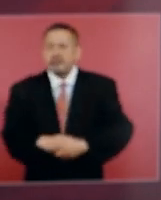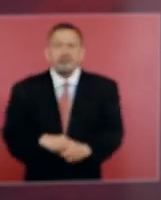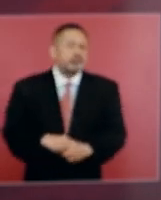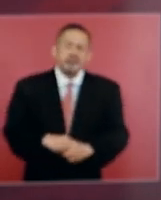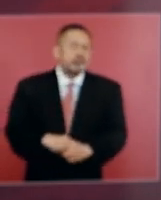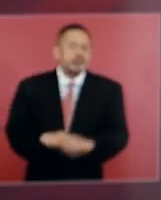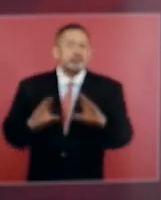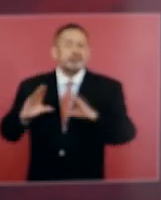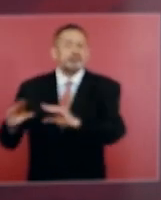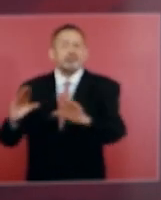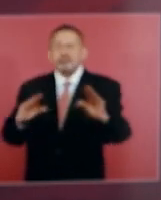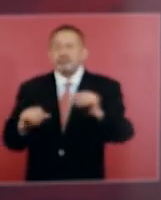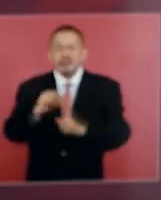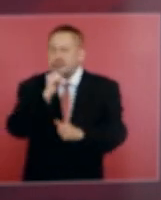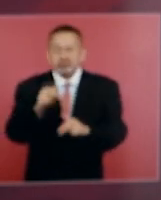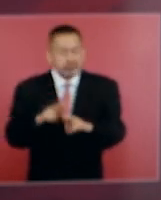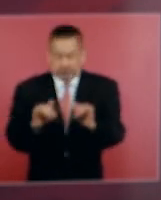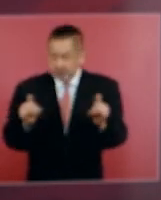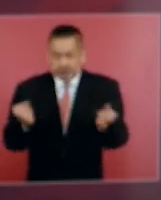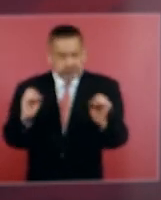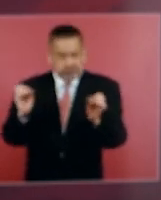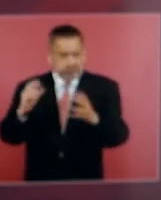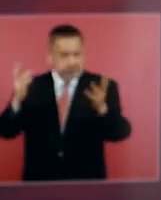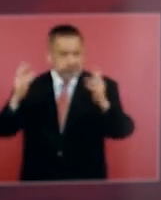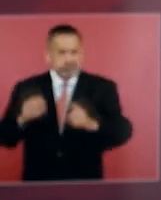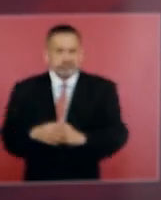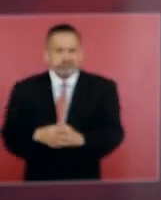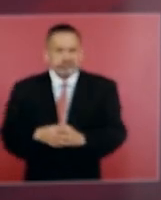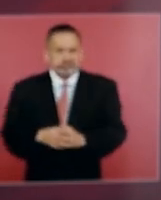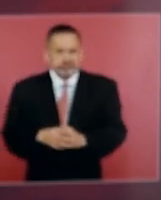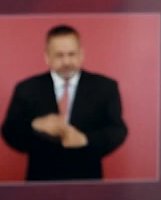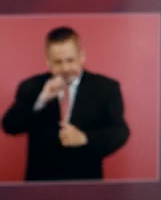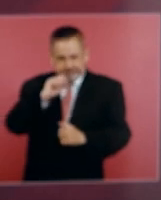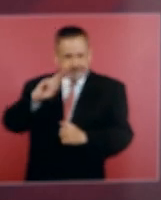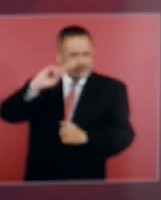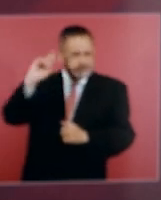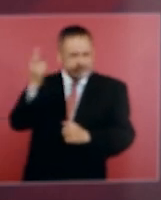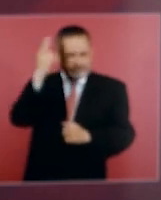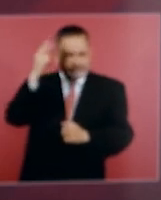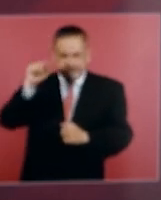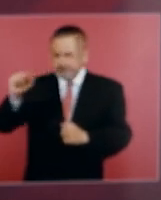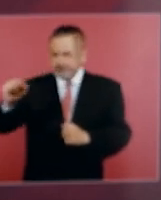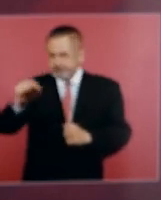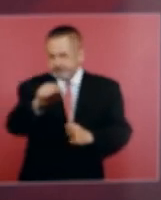que entregar los recursos de la nación significaría una traición a la patria.